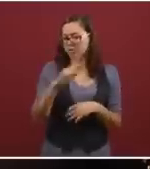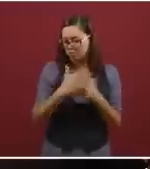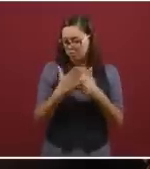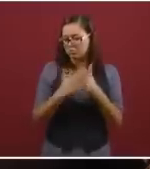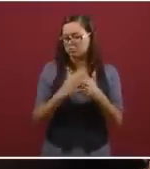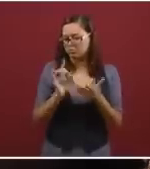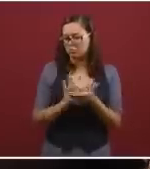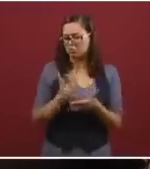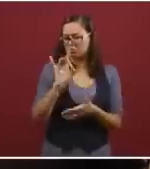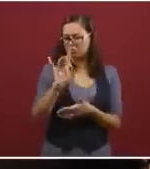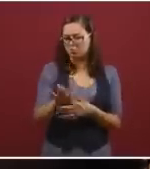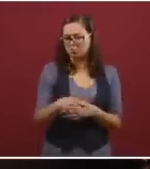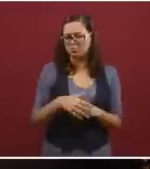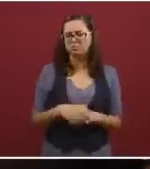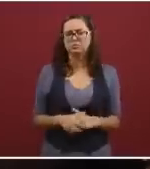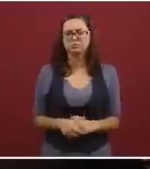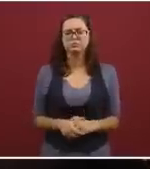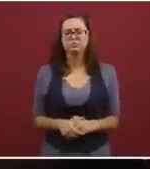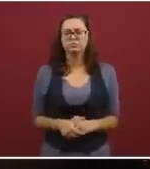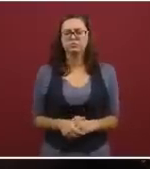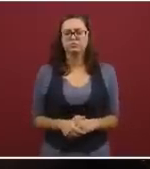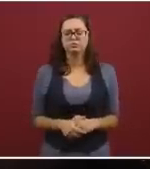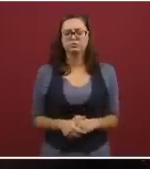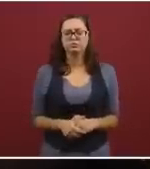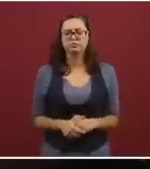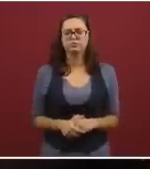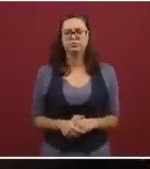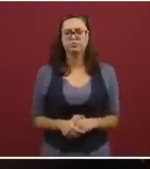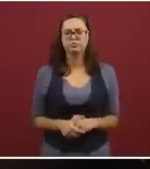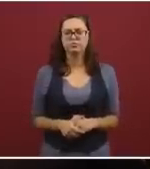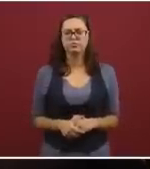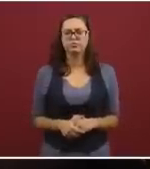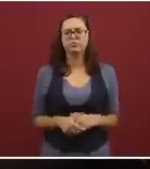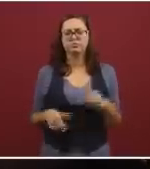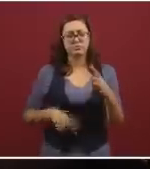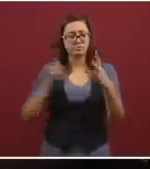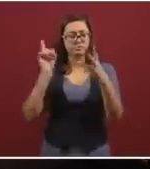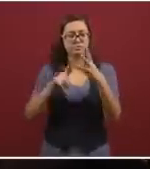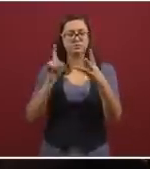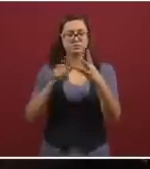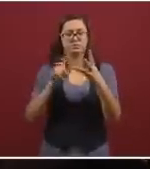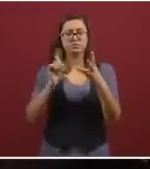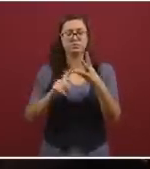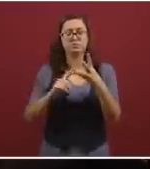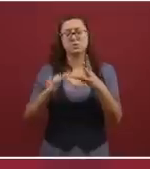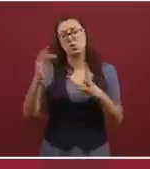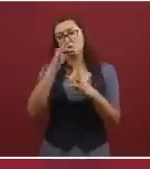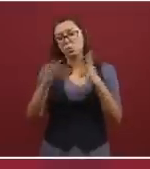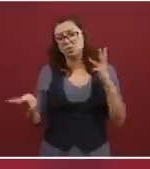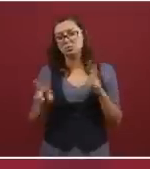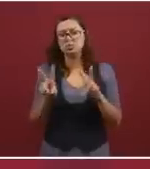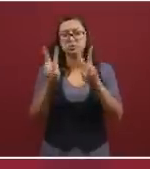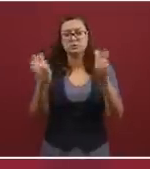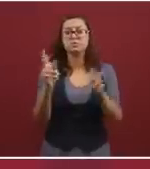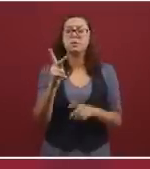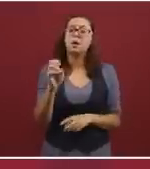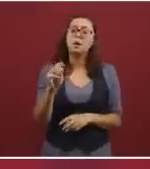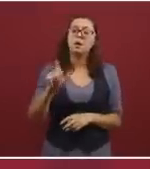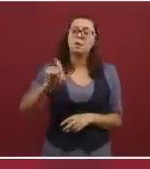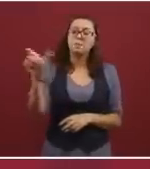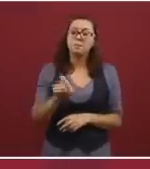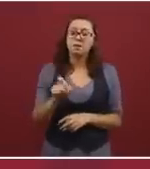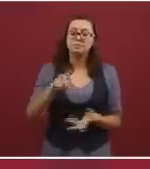finalmente, la pregunta del comportamiento de la producción, les